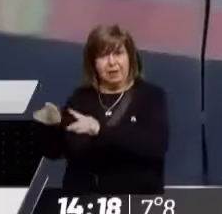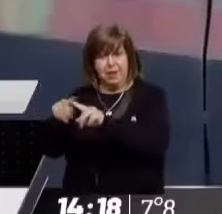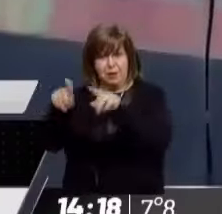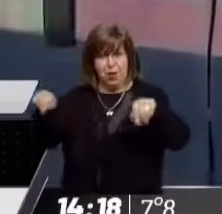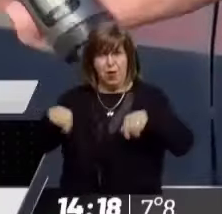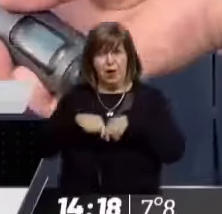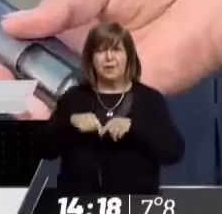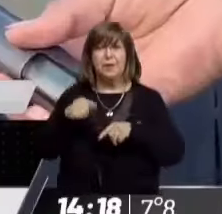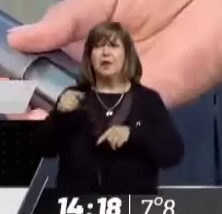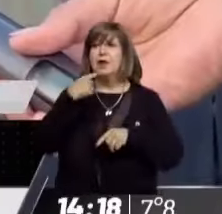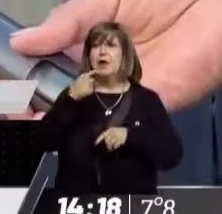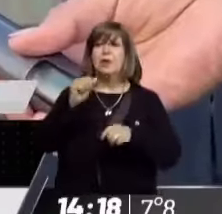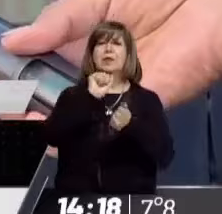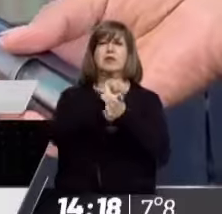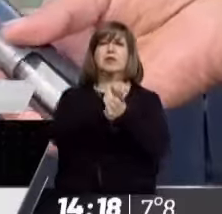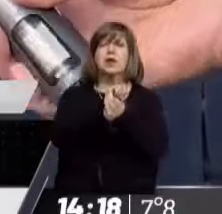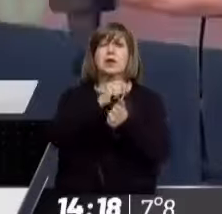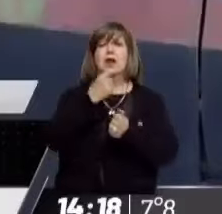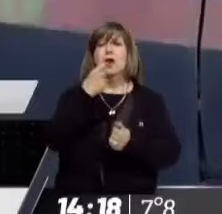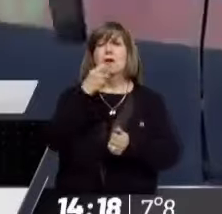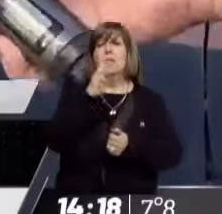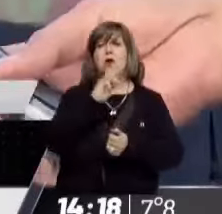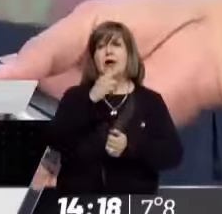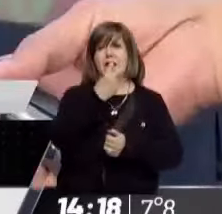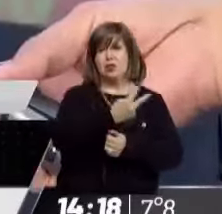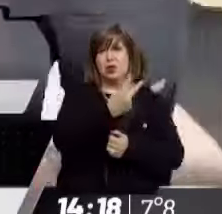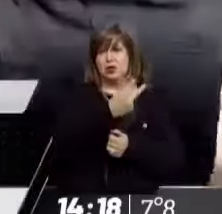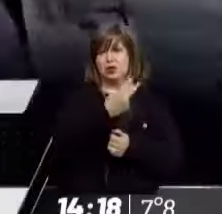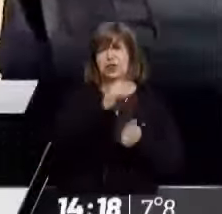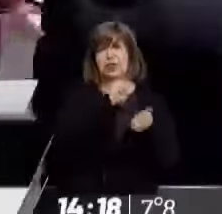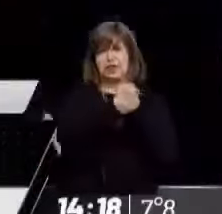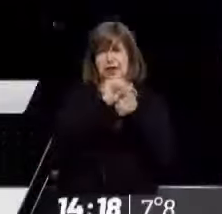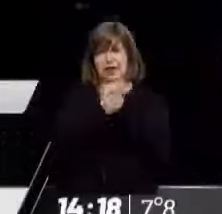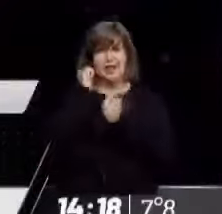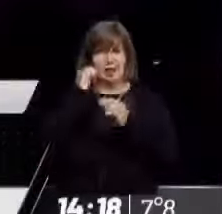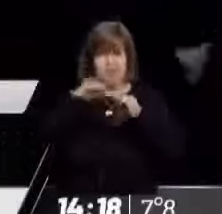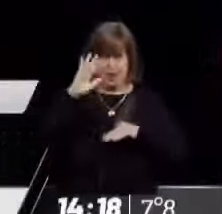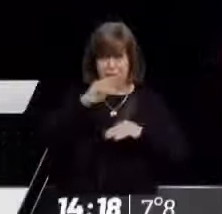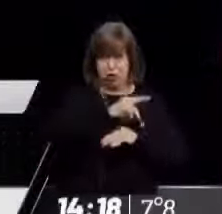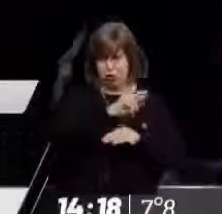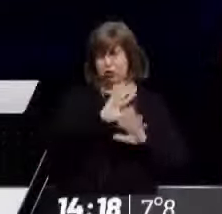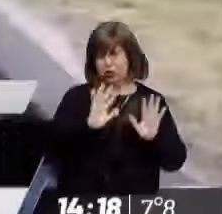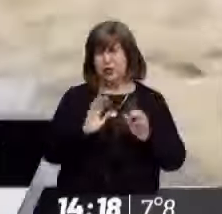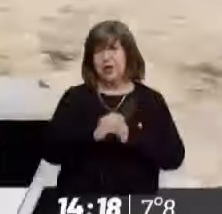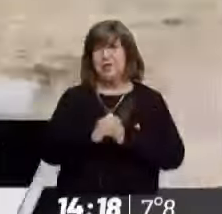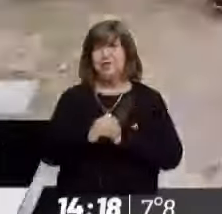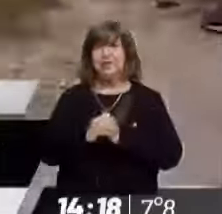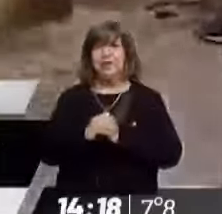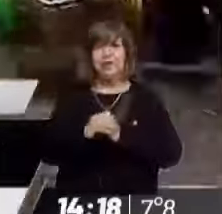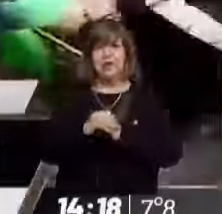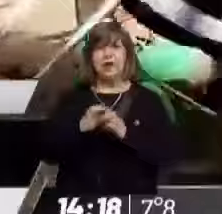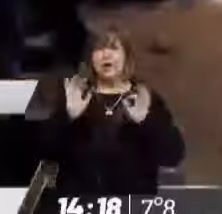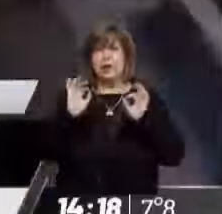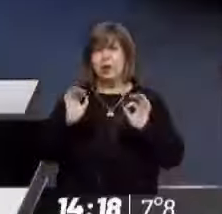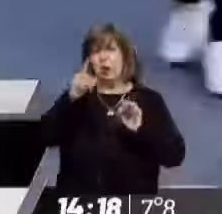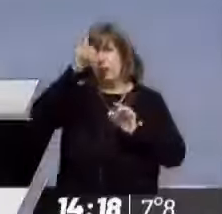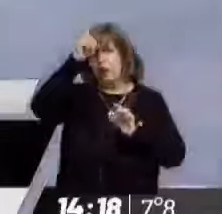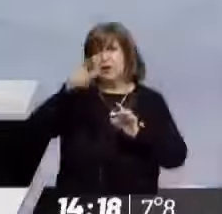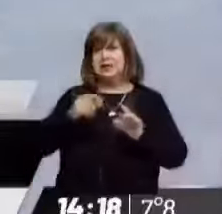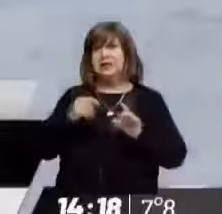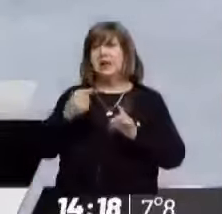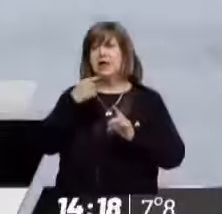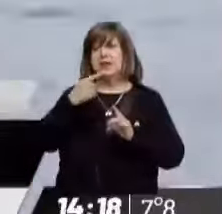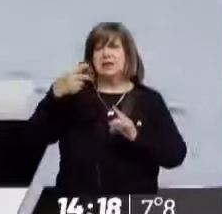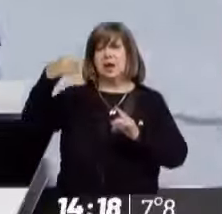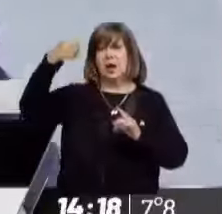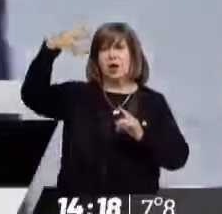hay personas detenidas dos chicas se la llevaron mayores está todo está todo Nada más que como vinieron la policía cortaron